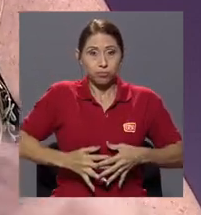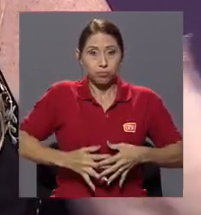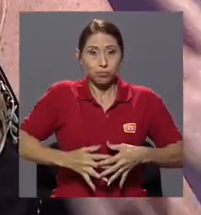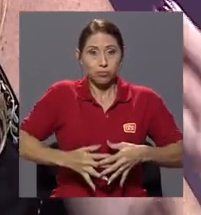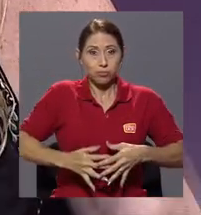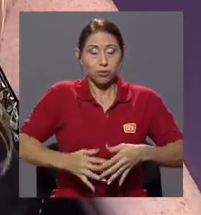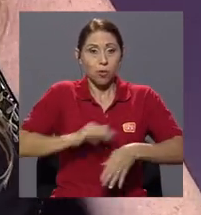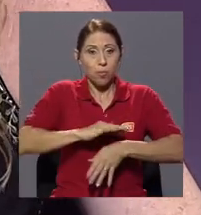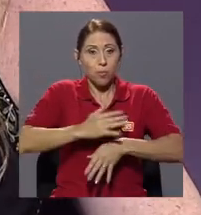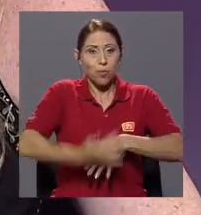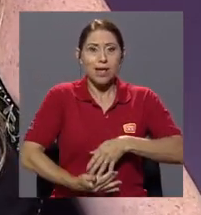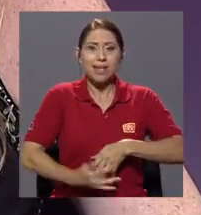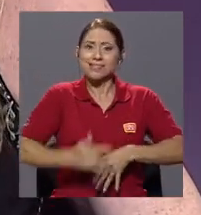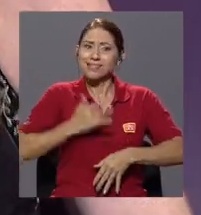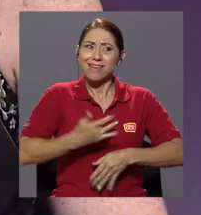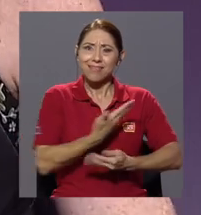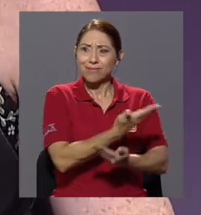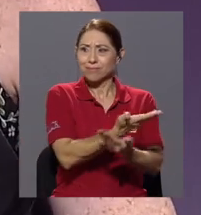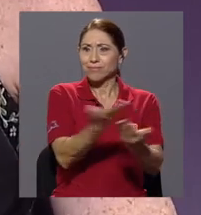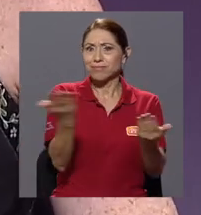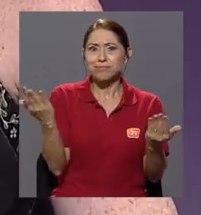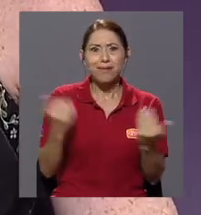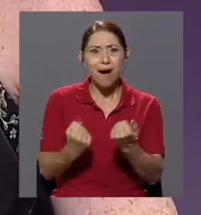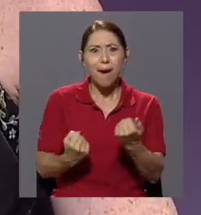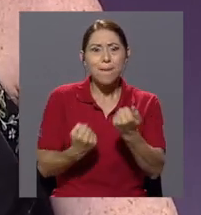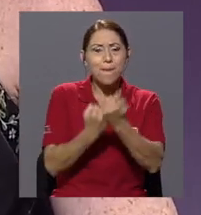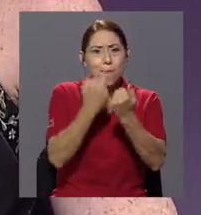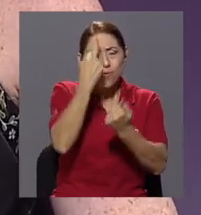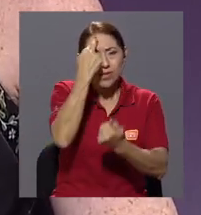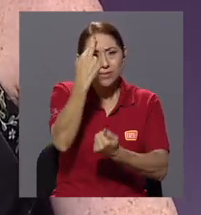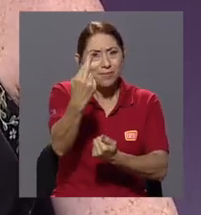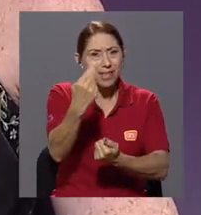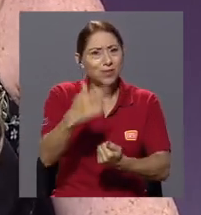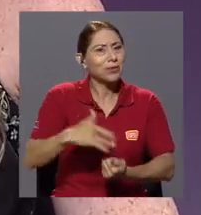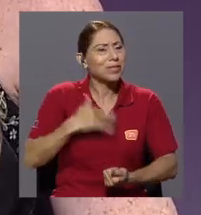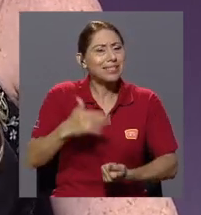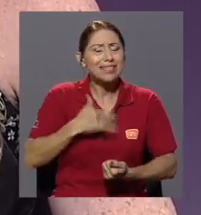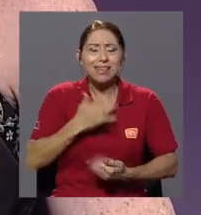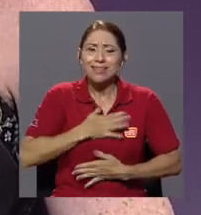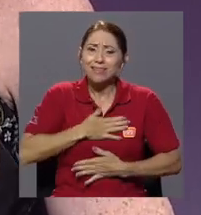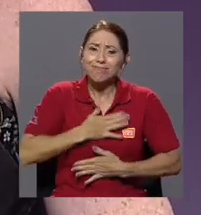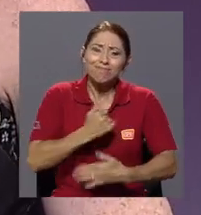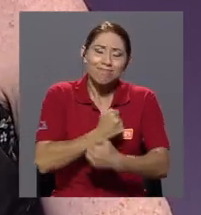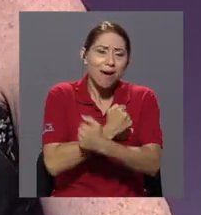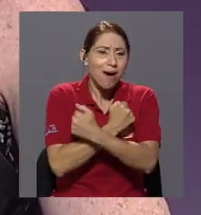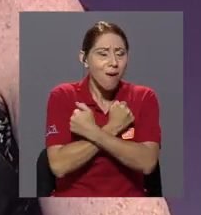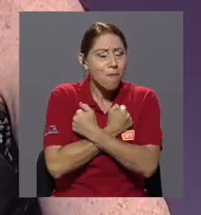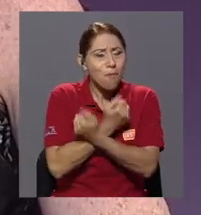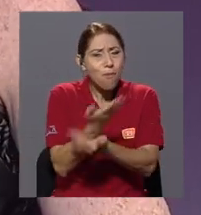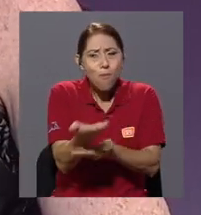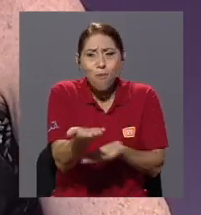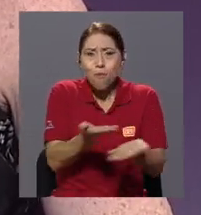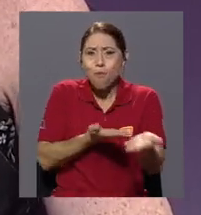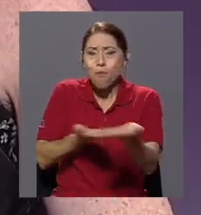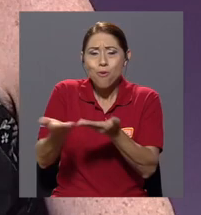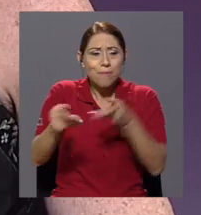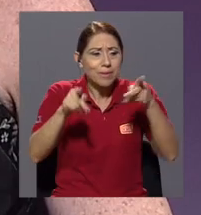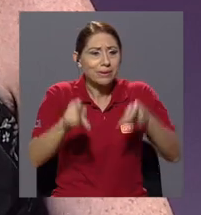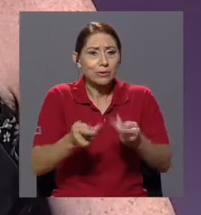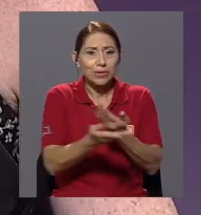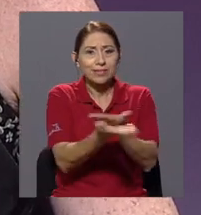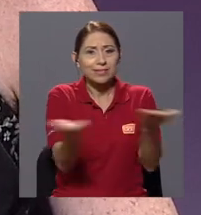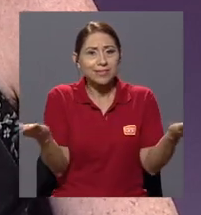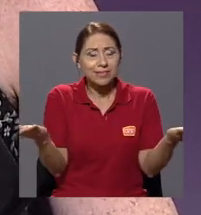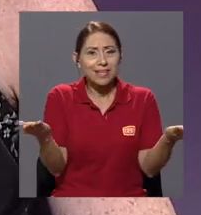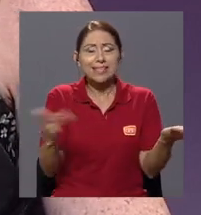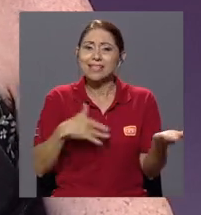apoyo y respeto alrededor que se siente un amor incondicional realmente de los que están